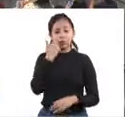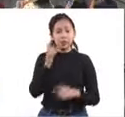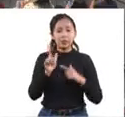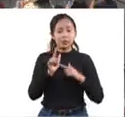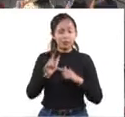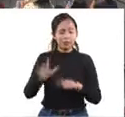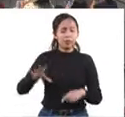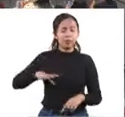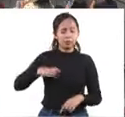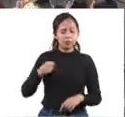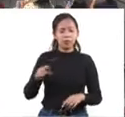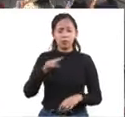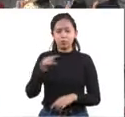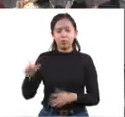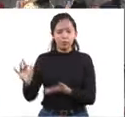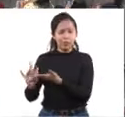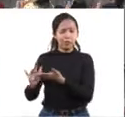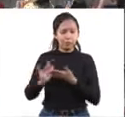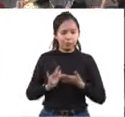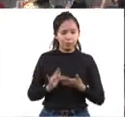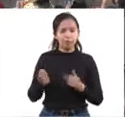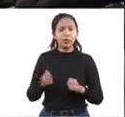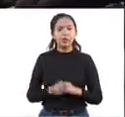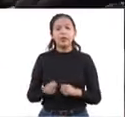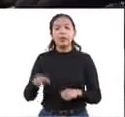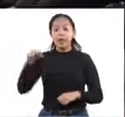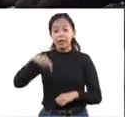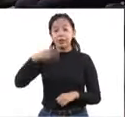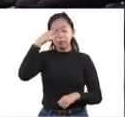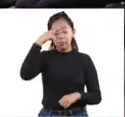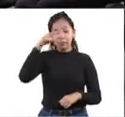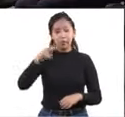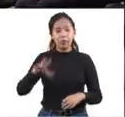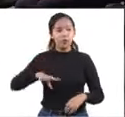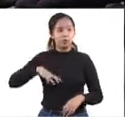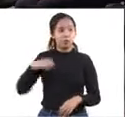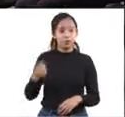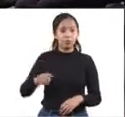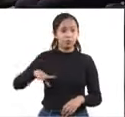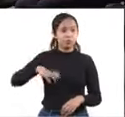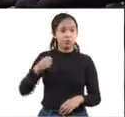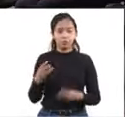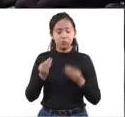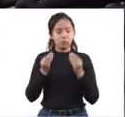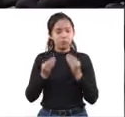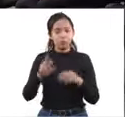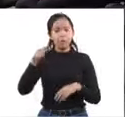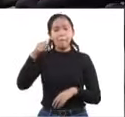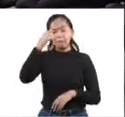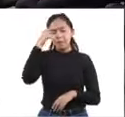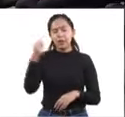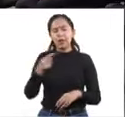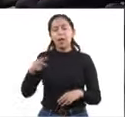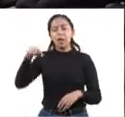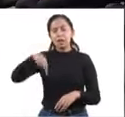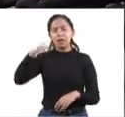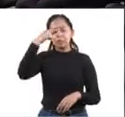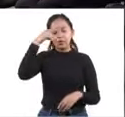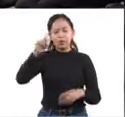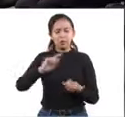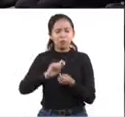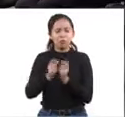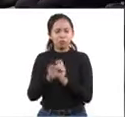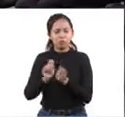que tienen una lucha también en México muy importante por transformar este país. Allá